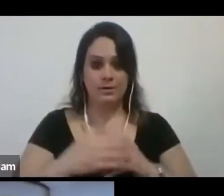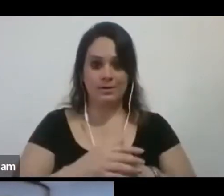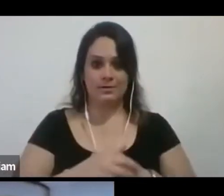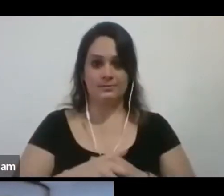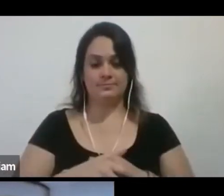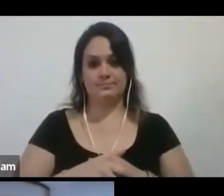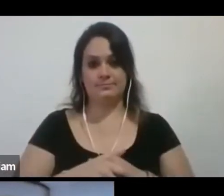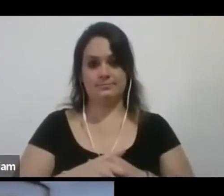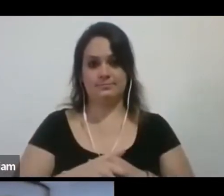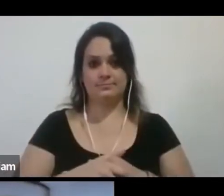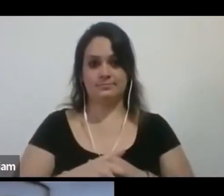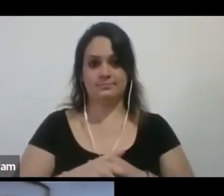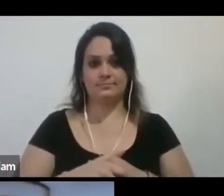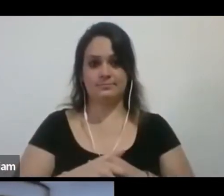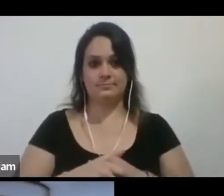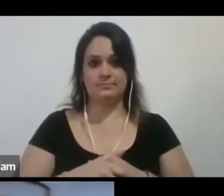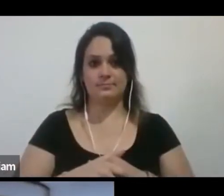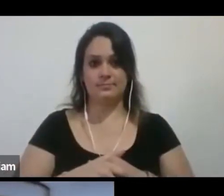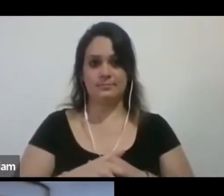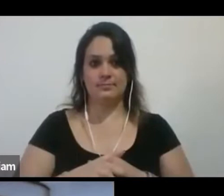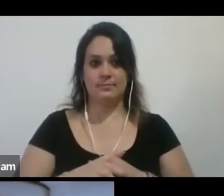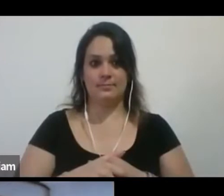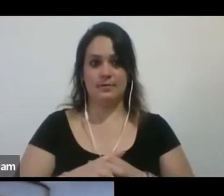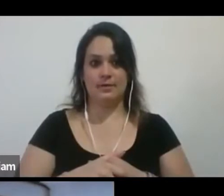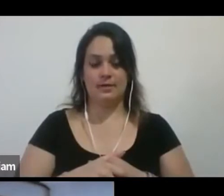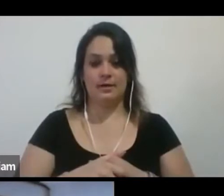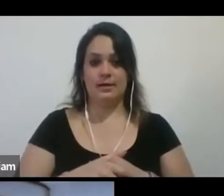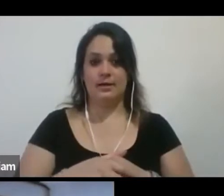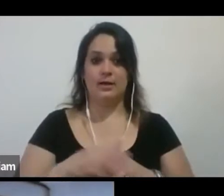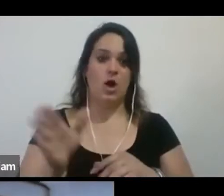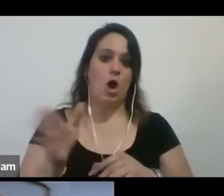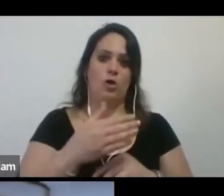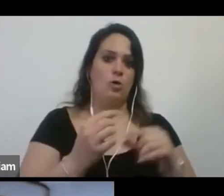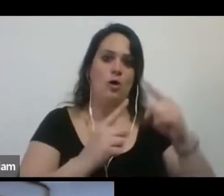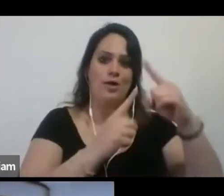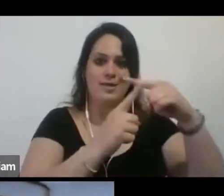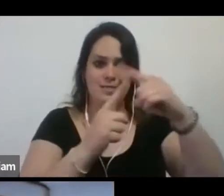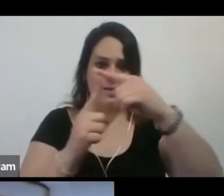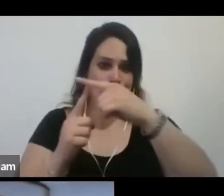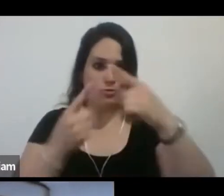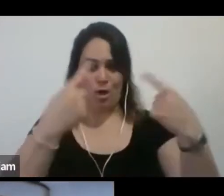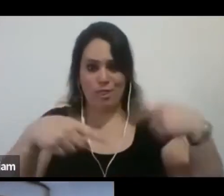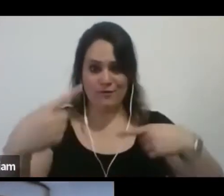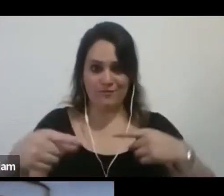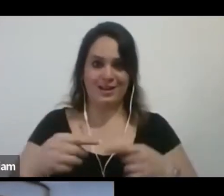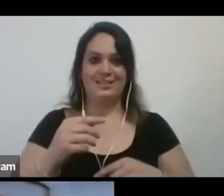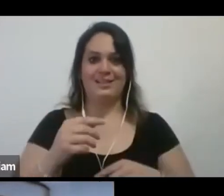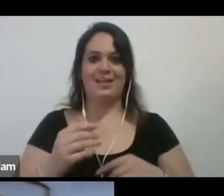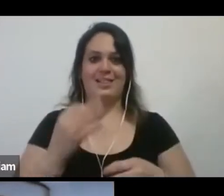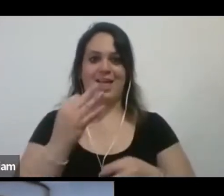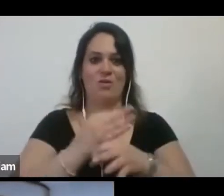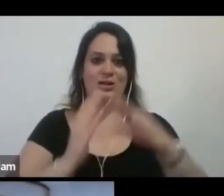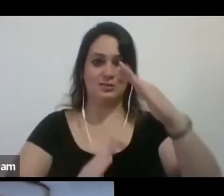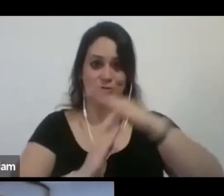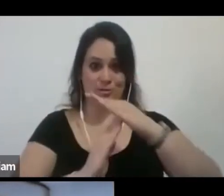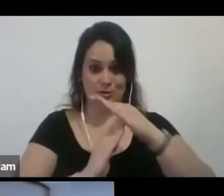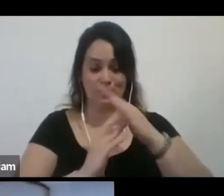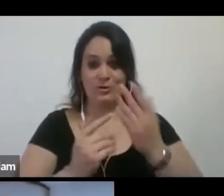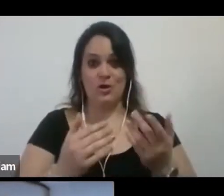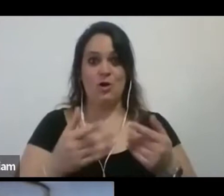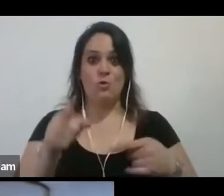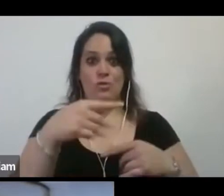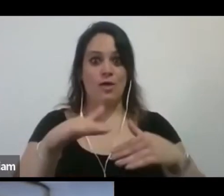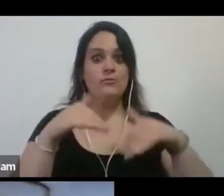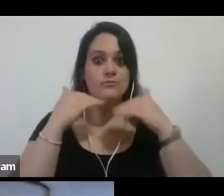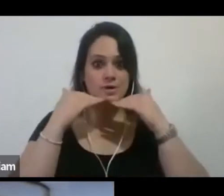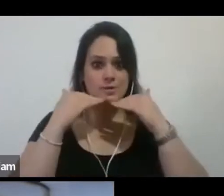instituciones de la Educación Superior de la provincia de Mendoza. Estamos participando la Universidad Nacional de Cuyo,